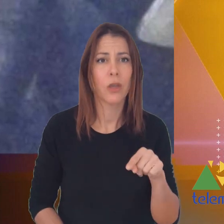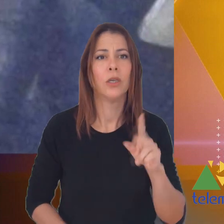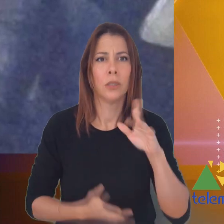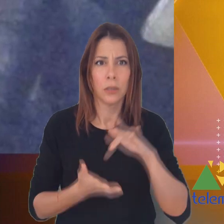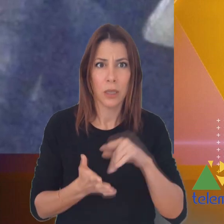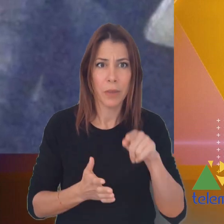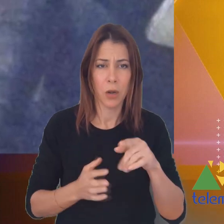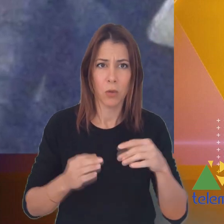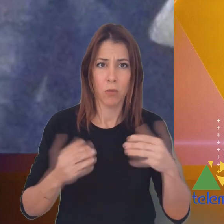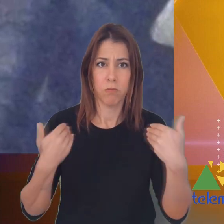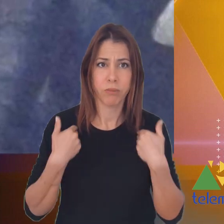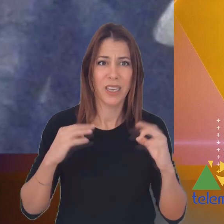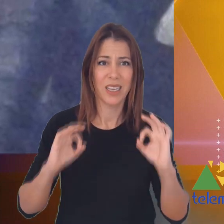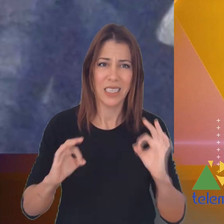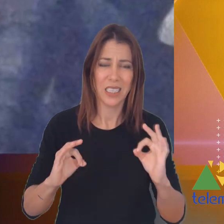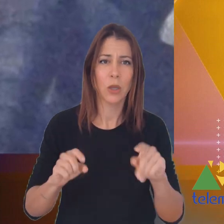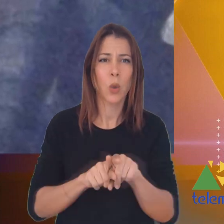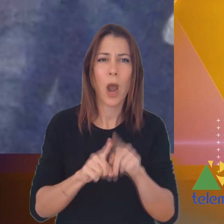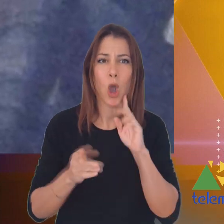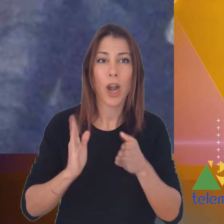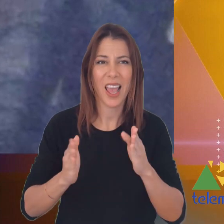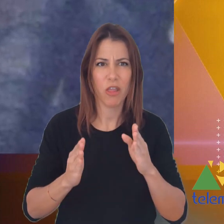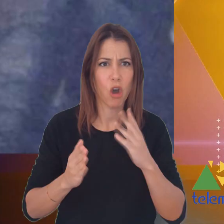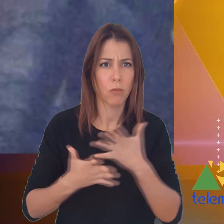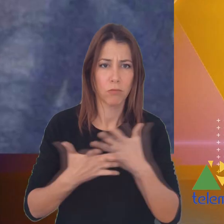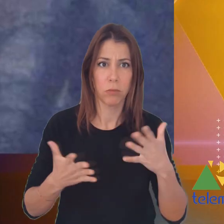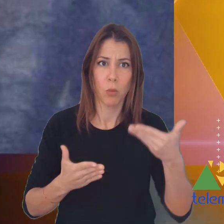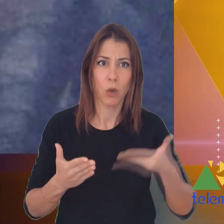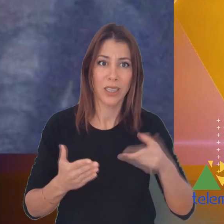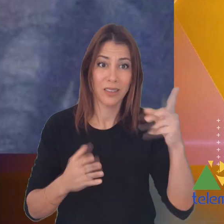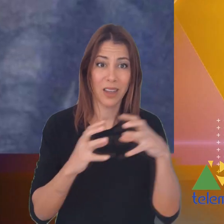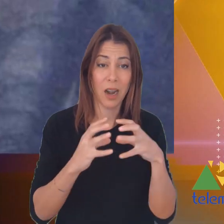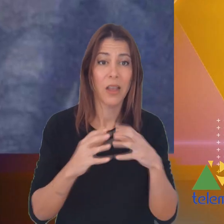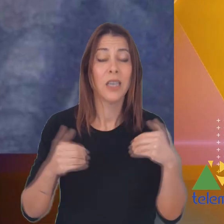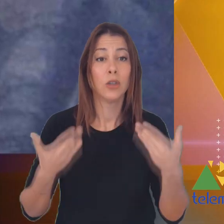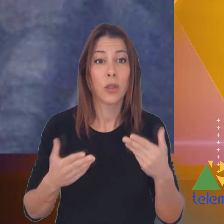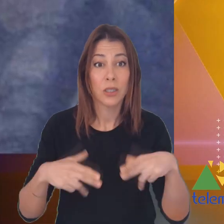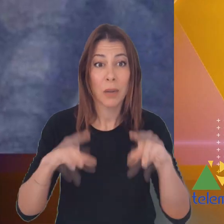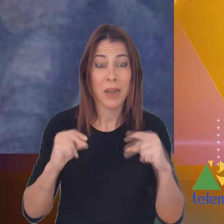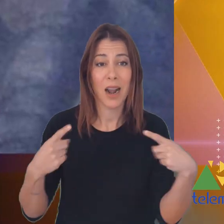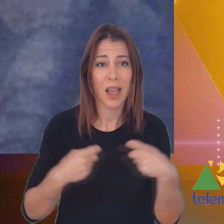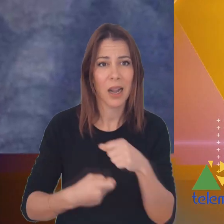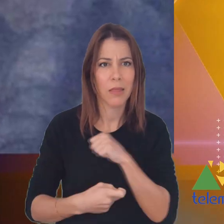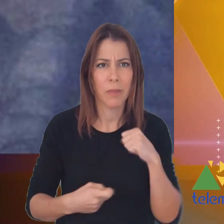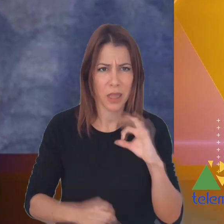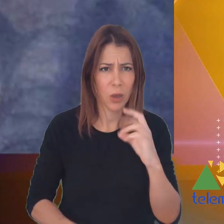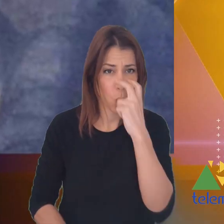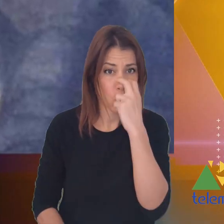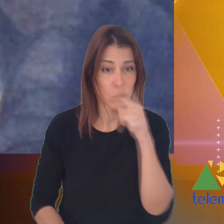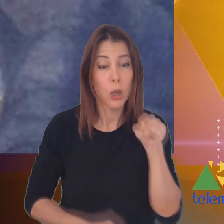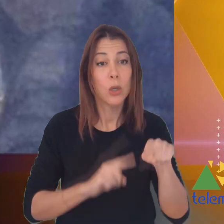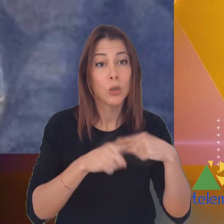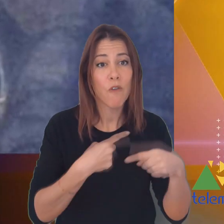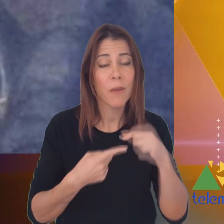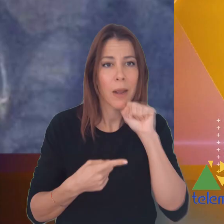ser corregidor de Granada durante un tiempo y bueno, pues cuando termina la Guerra de Independencia, curiosamente a su